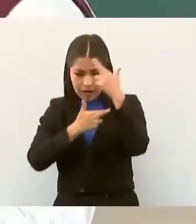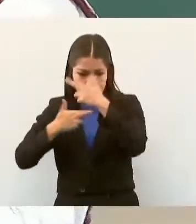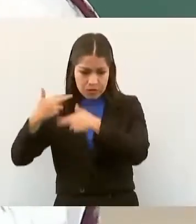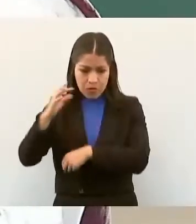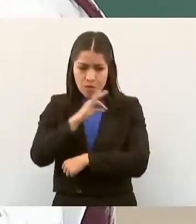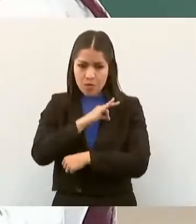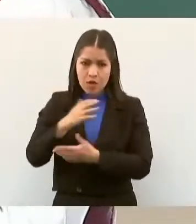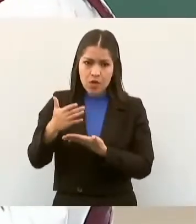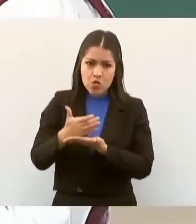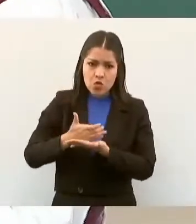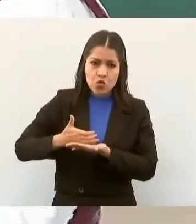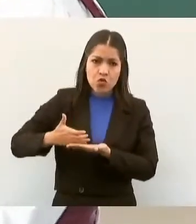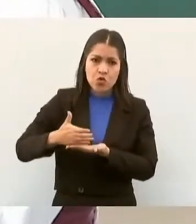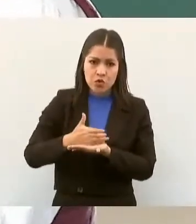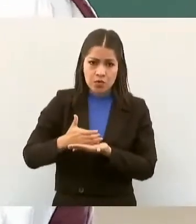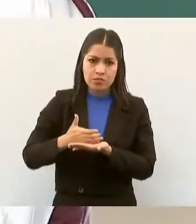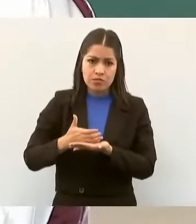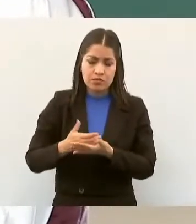su atención.